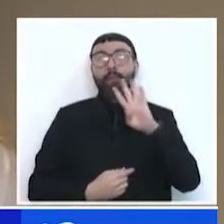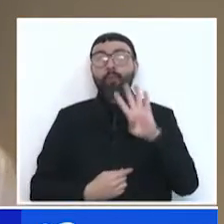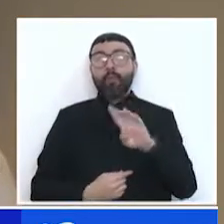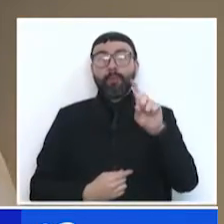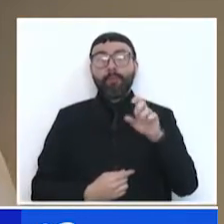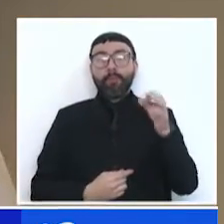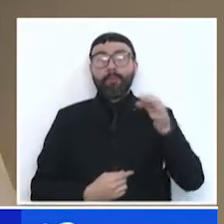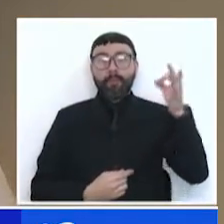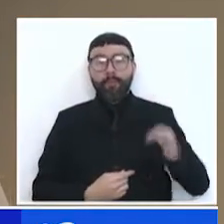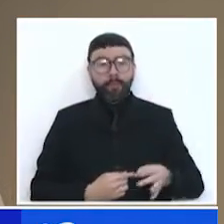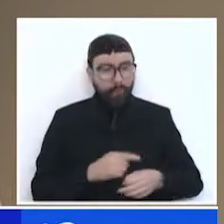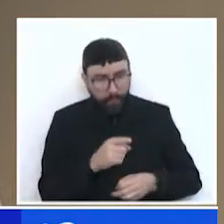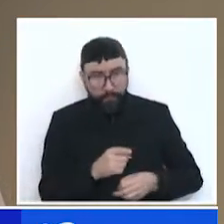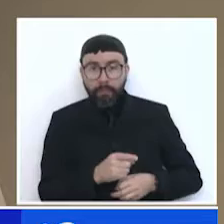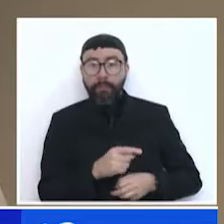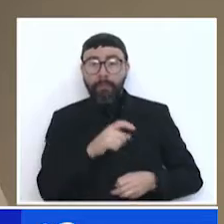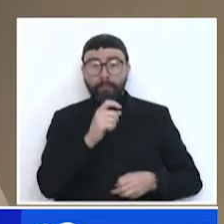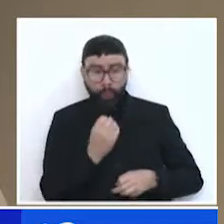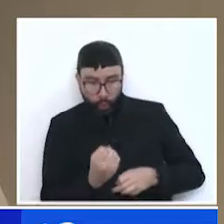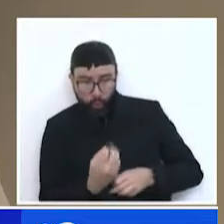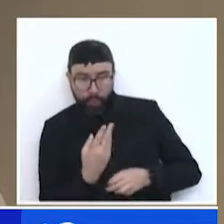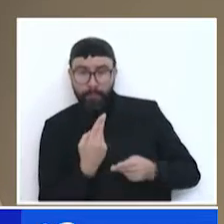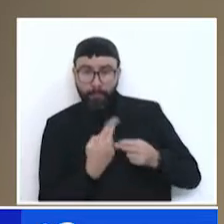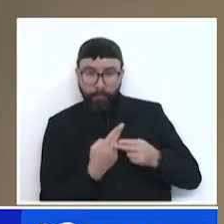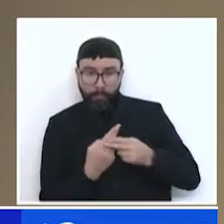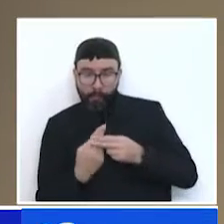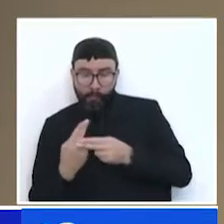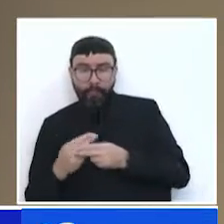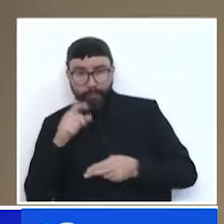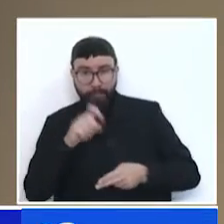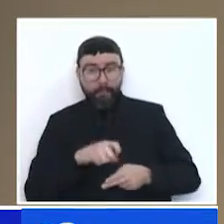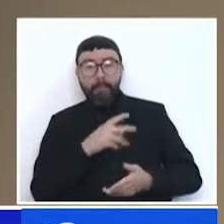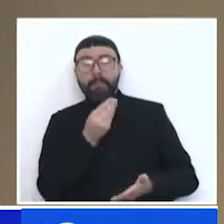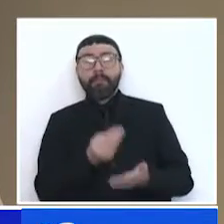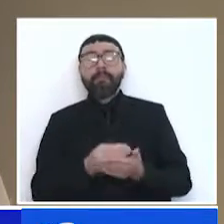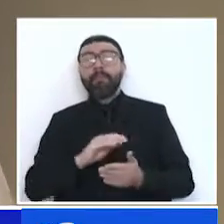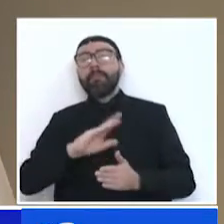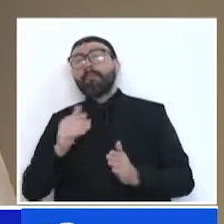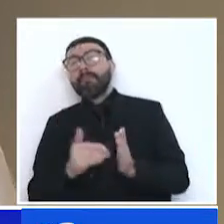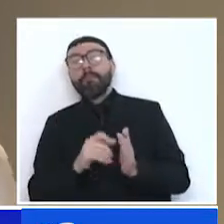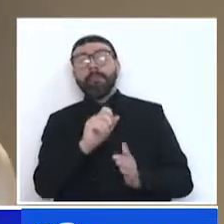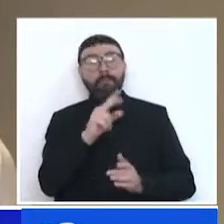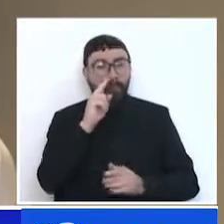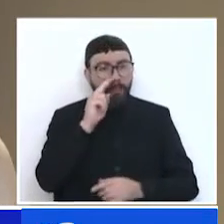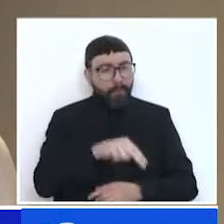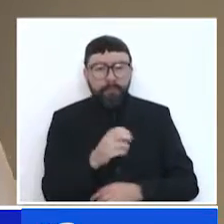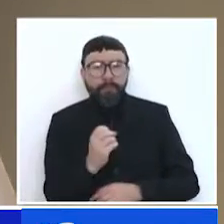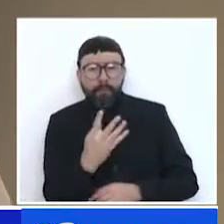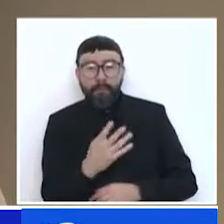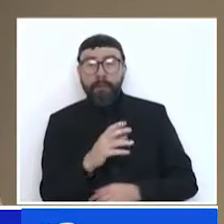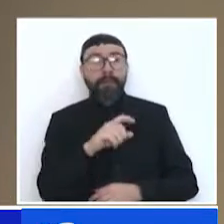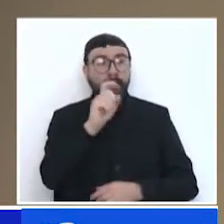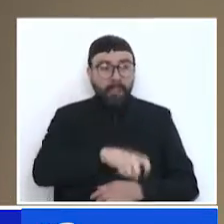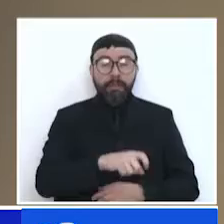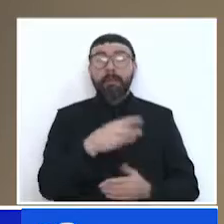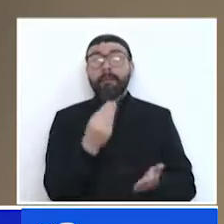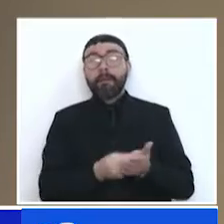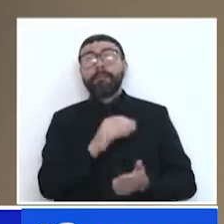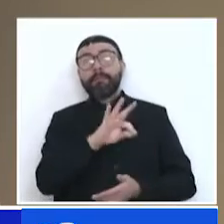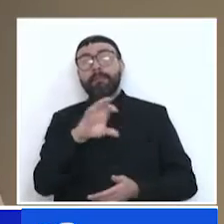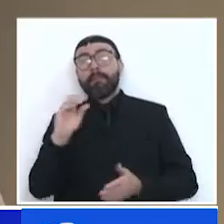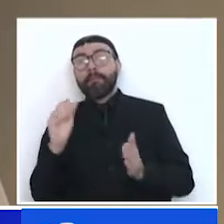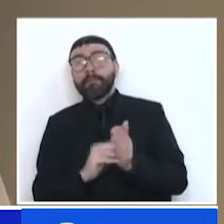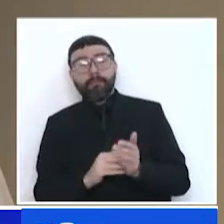de las placas que tenían que cancelar hasta el 11 de junio, que eran aproximadamente 30.000 vehículos, solamente nos